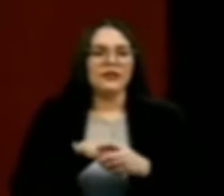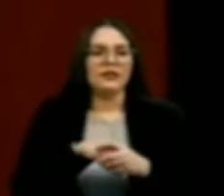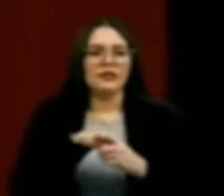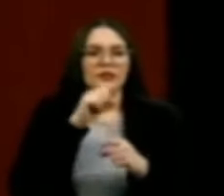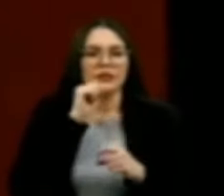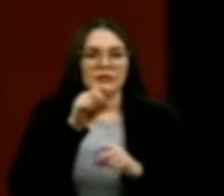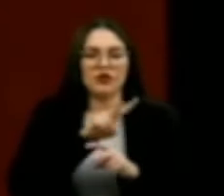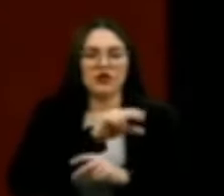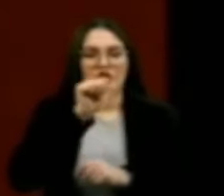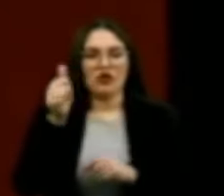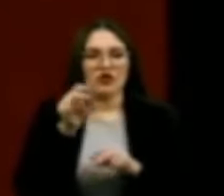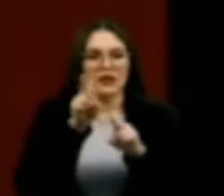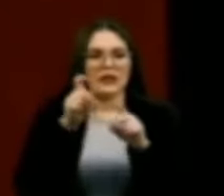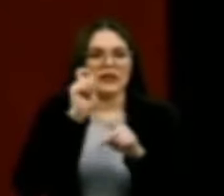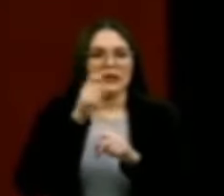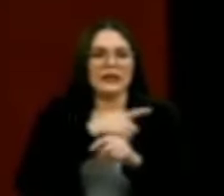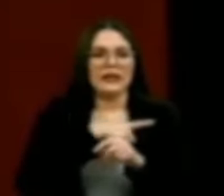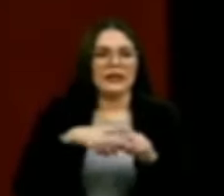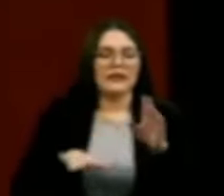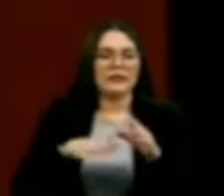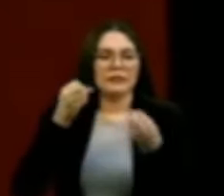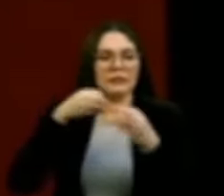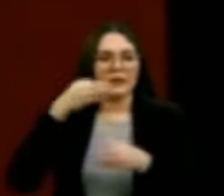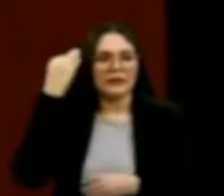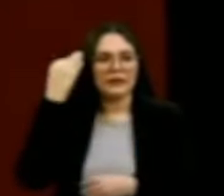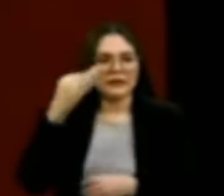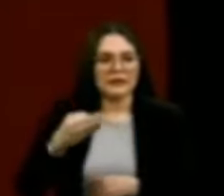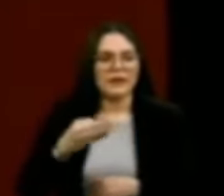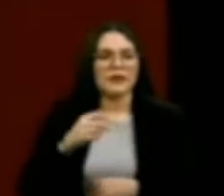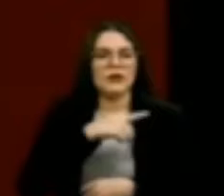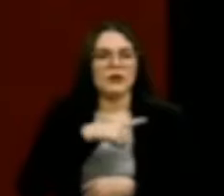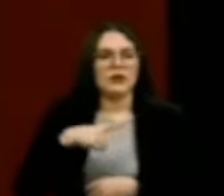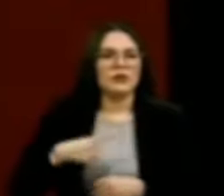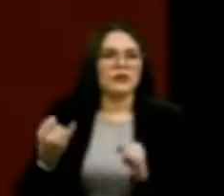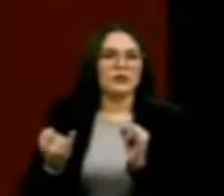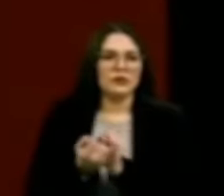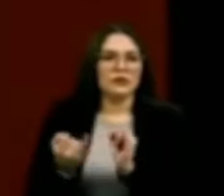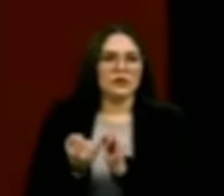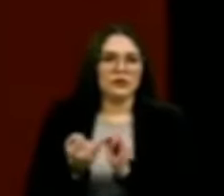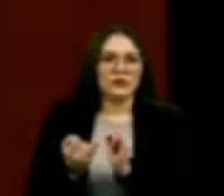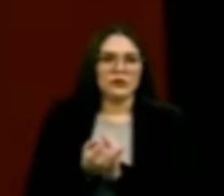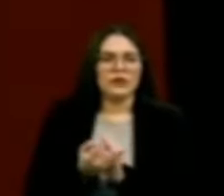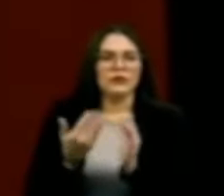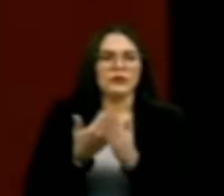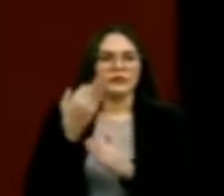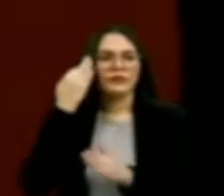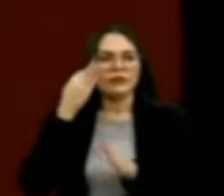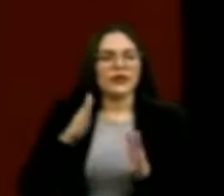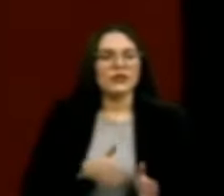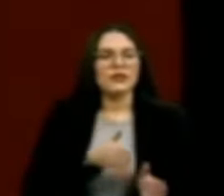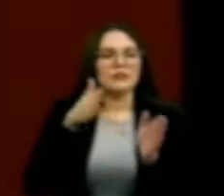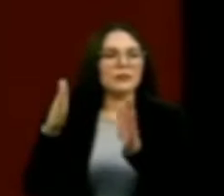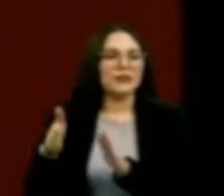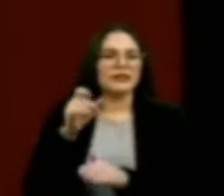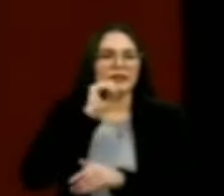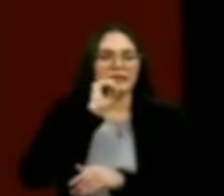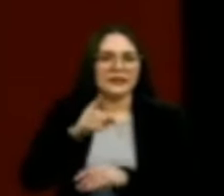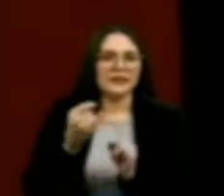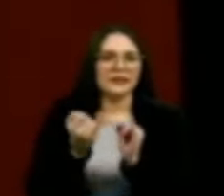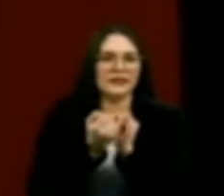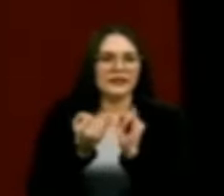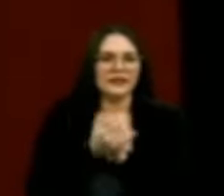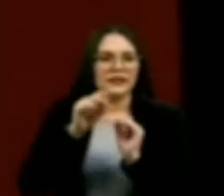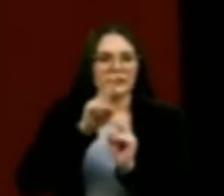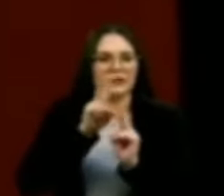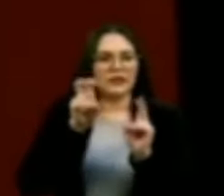es perder el tiempo, prorrogar lo que estamos en nuestra agenda